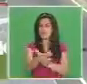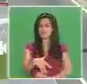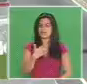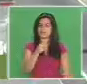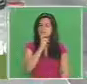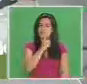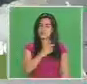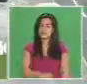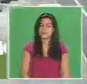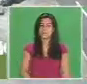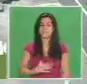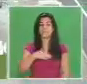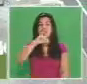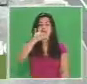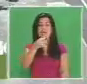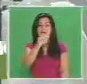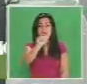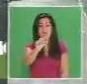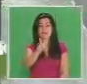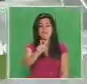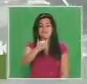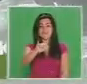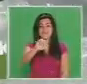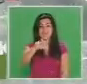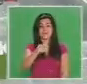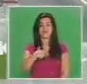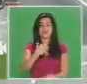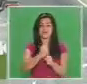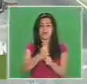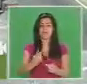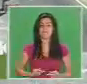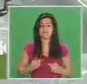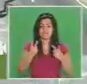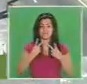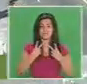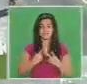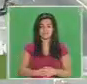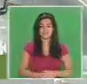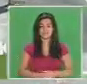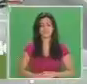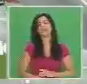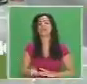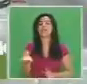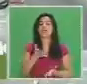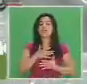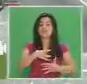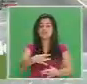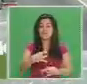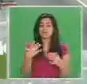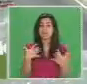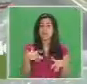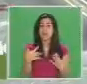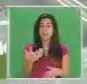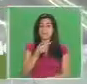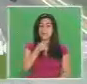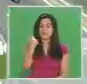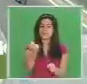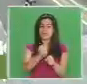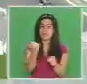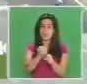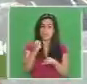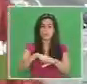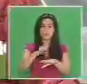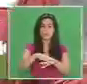apellido? Javier Ledesma, trabajo para Vive TV. Bueno, quisiéramos. Es muy interesante esta labor